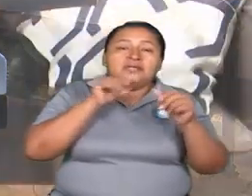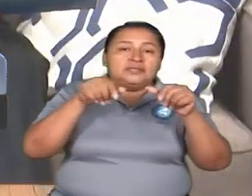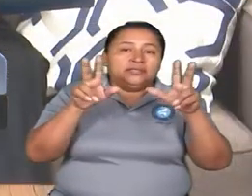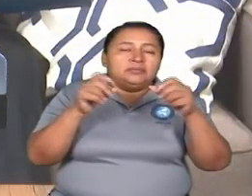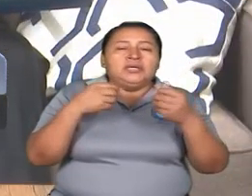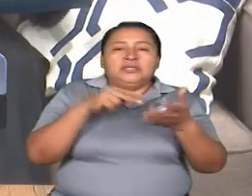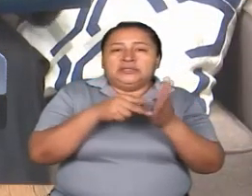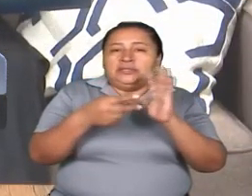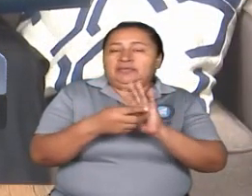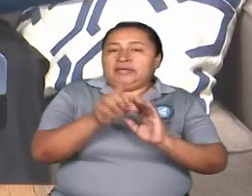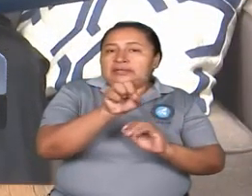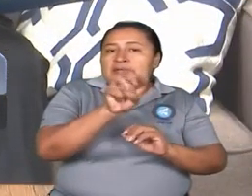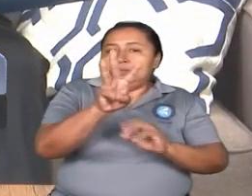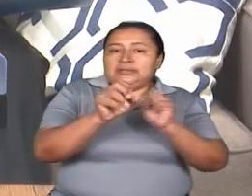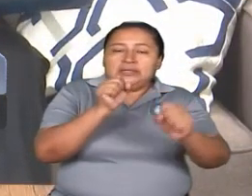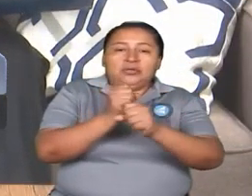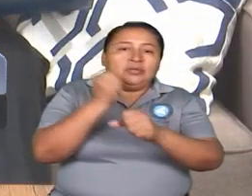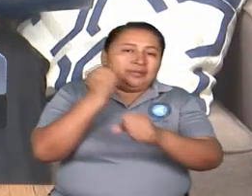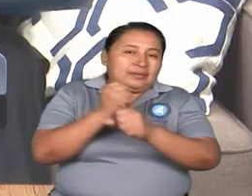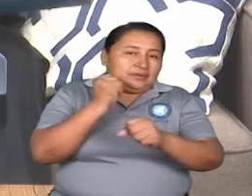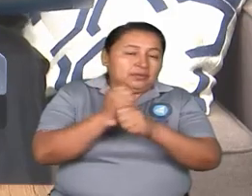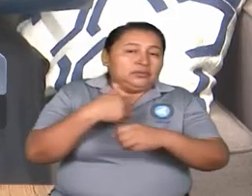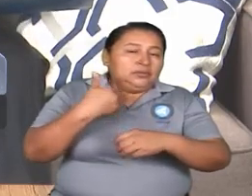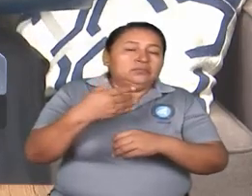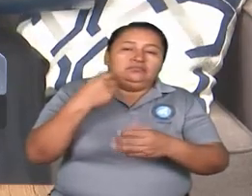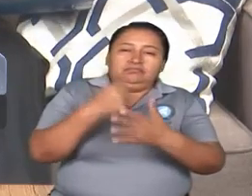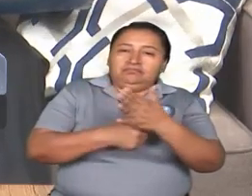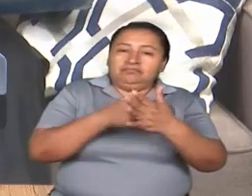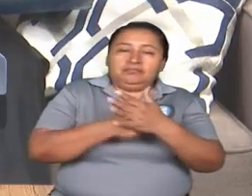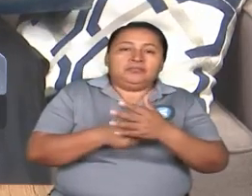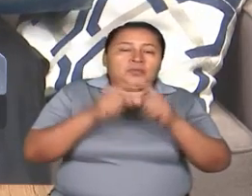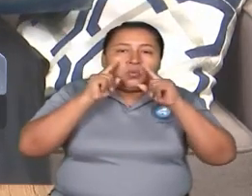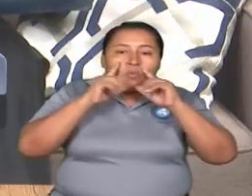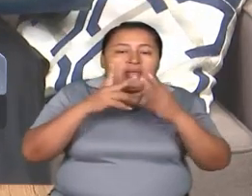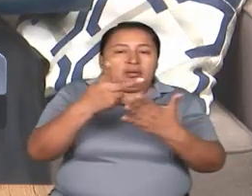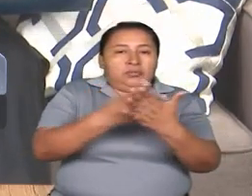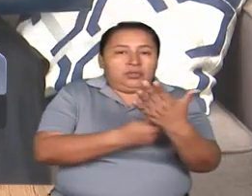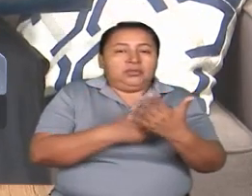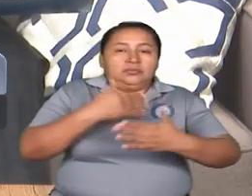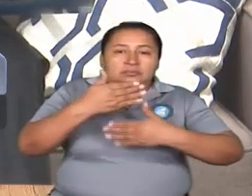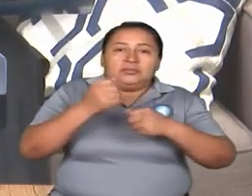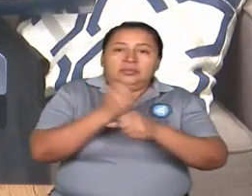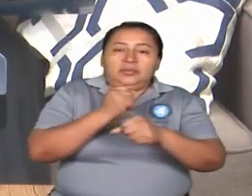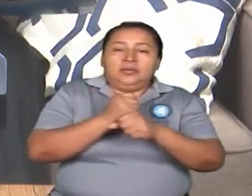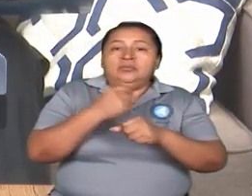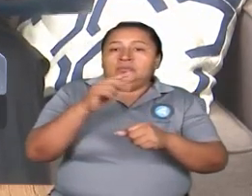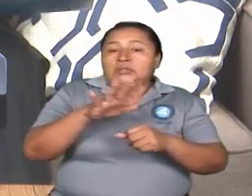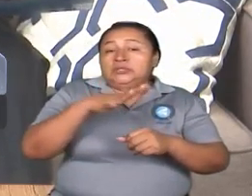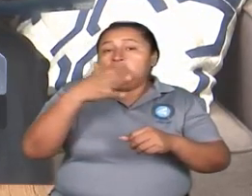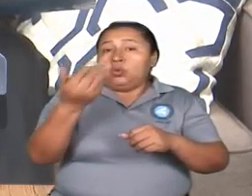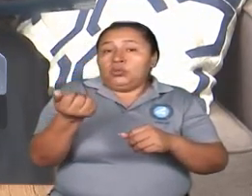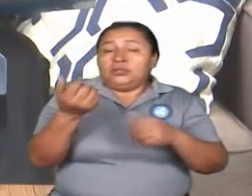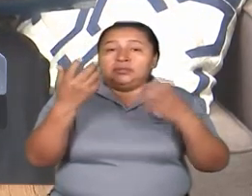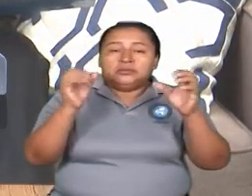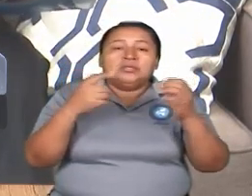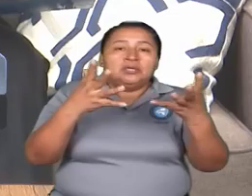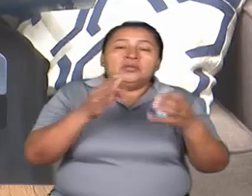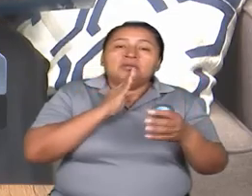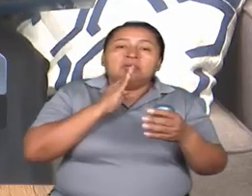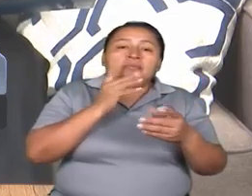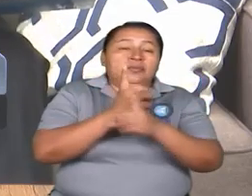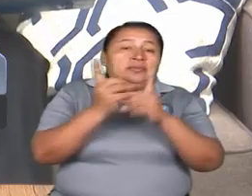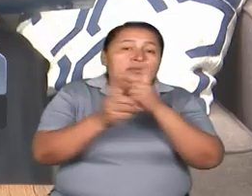implicado 13 años de trabajo, 13 años de esfuerzo, 13 años de cuidar el proyecto también, porque ese es otro aspecto que quisiera que nos hable. Tenemos